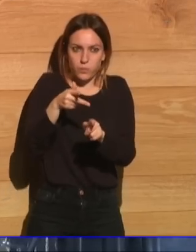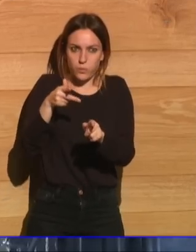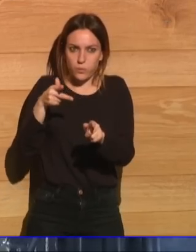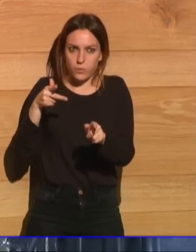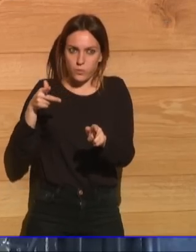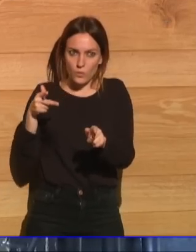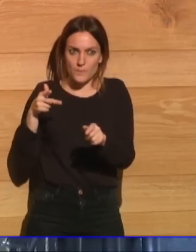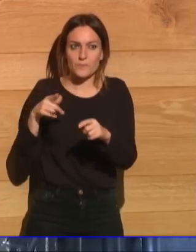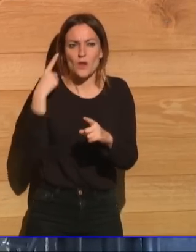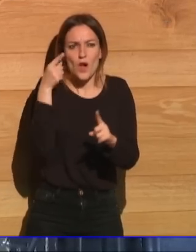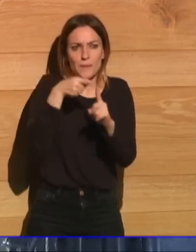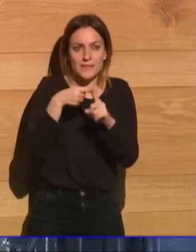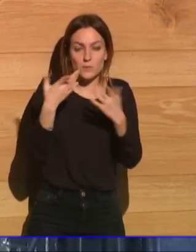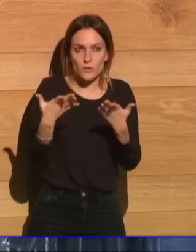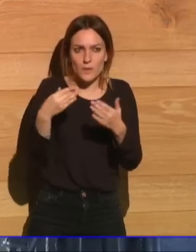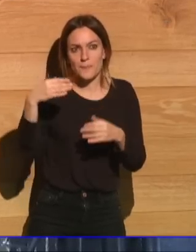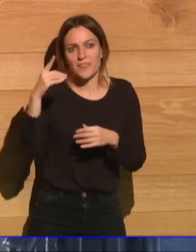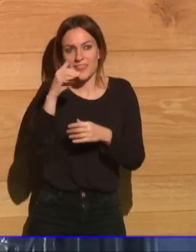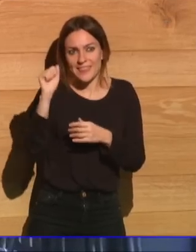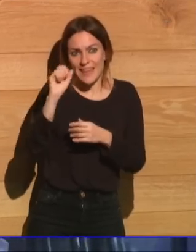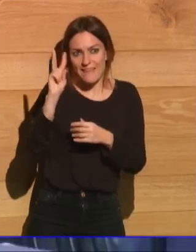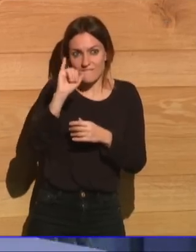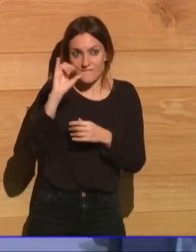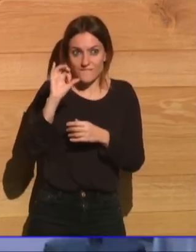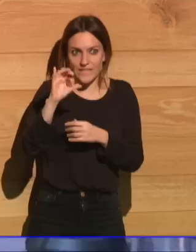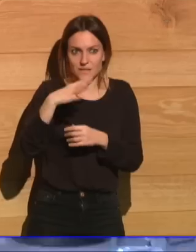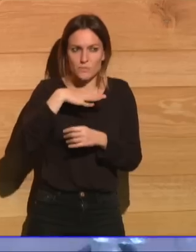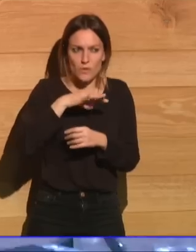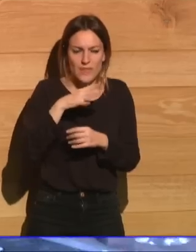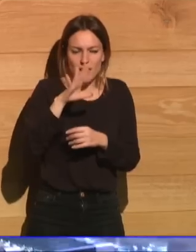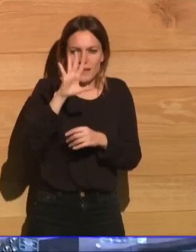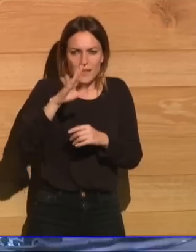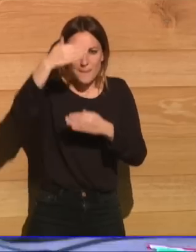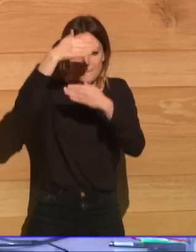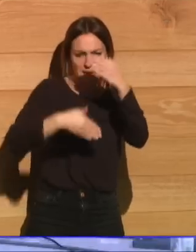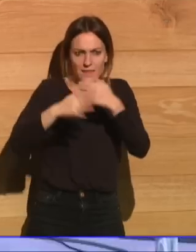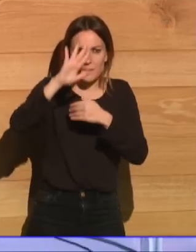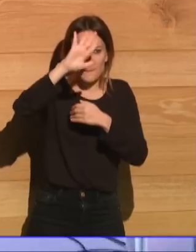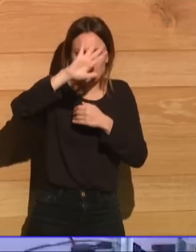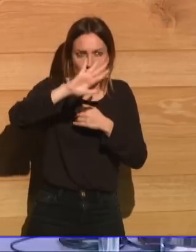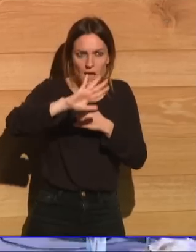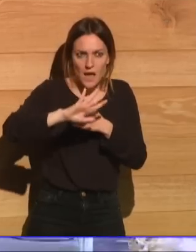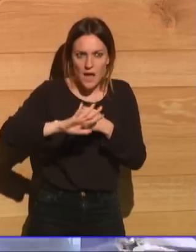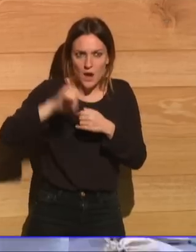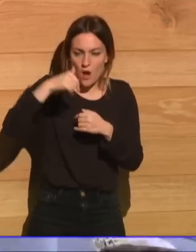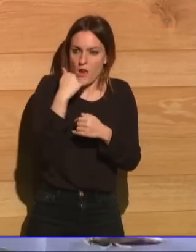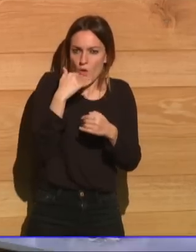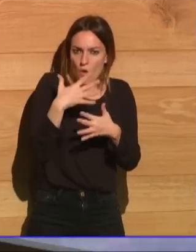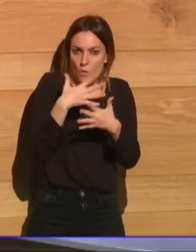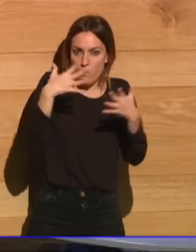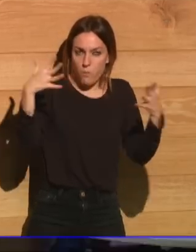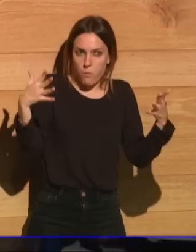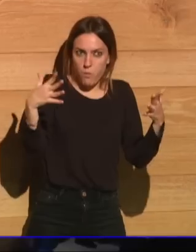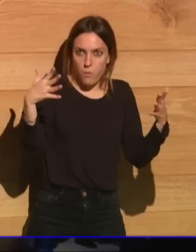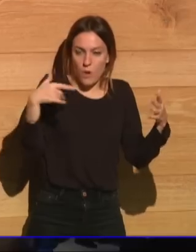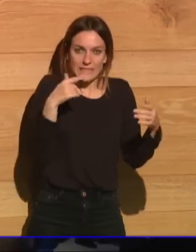manera que ¿cómo se? Brad Davis se llamaba, ¿no? Que Brad Davis va pasando la mano por el muro y ese muro es inabarcable. No se ve, sí.